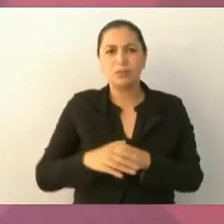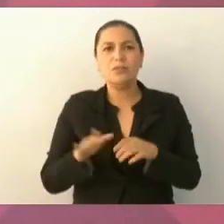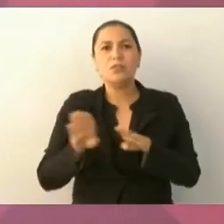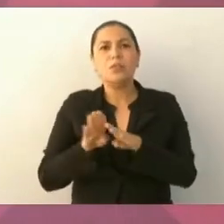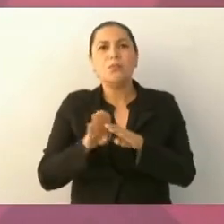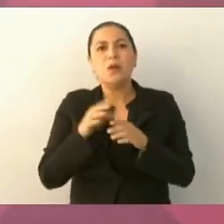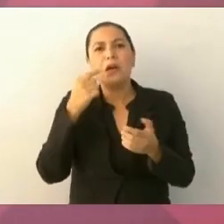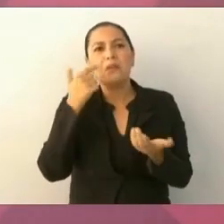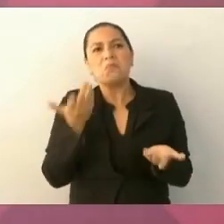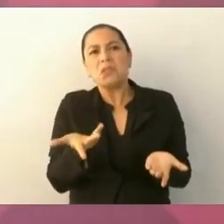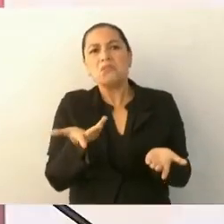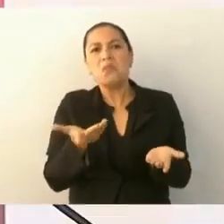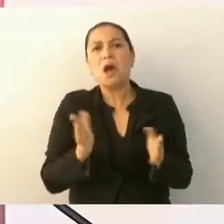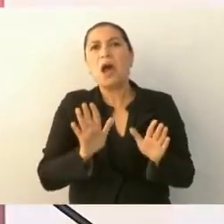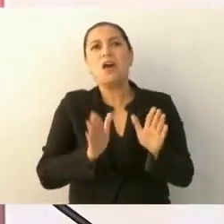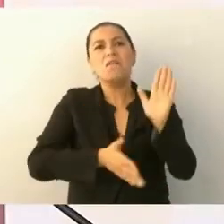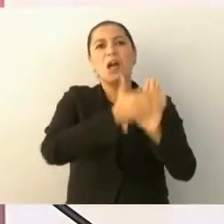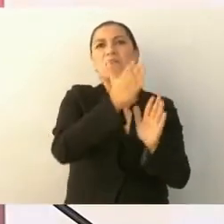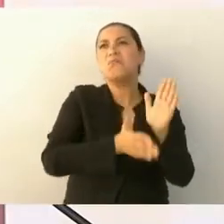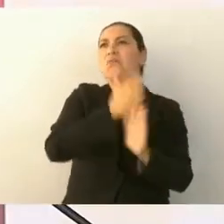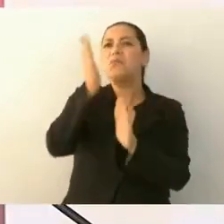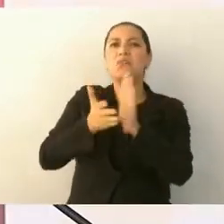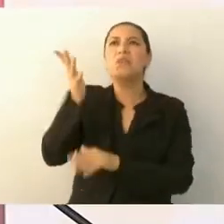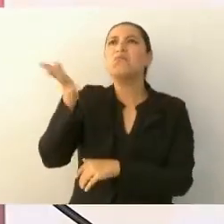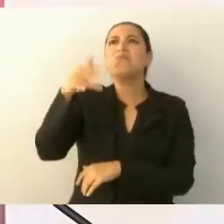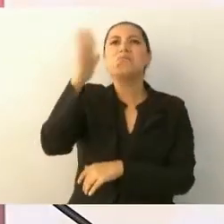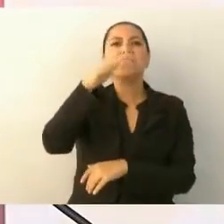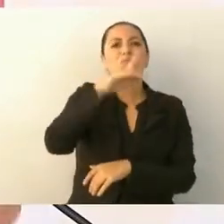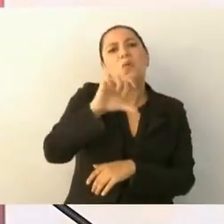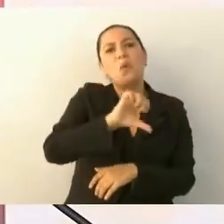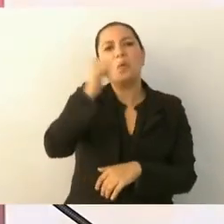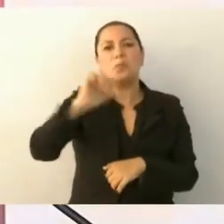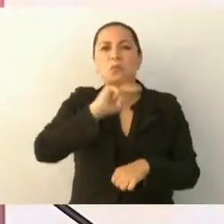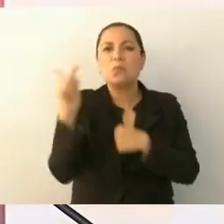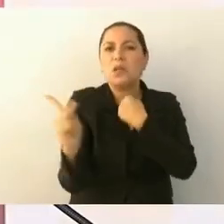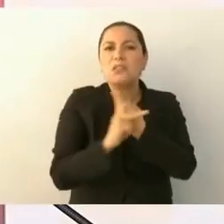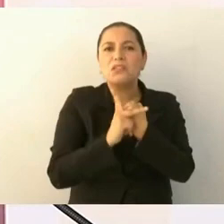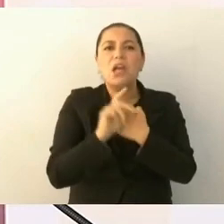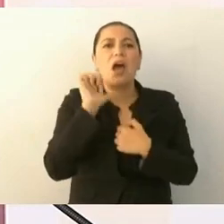vida a otro país y puede que se olviden